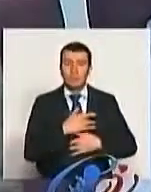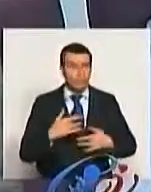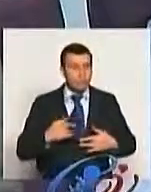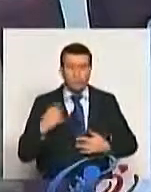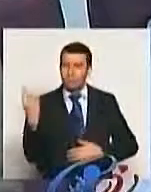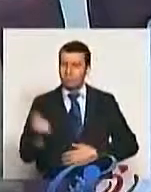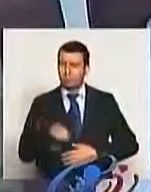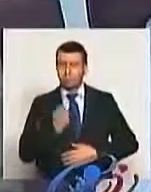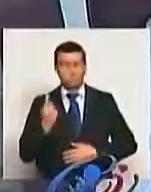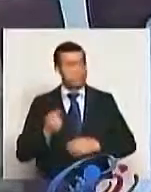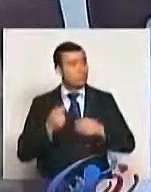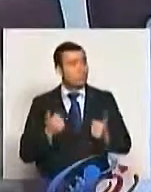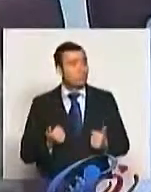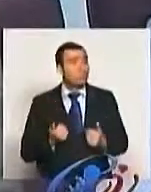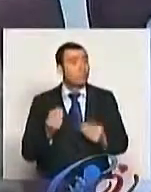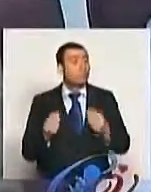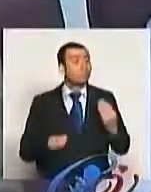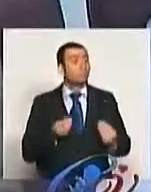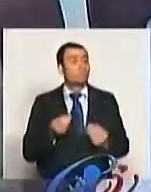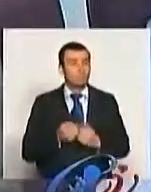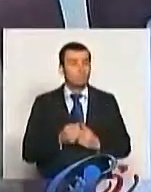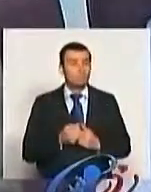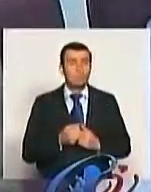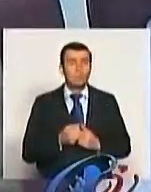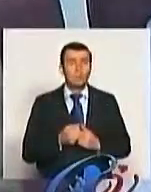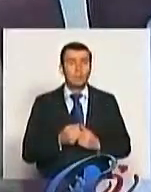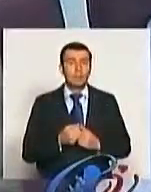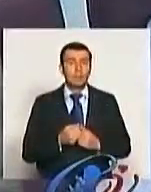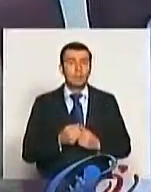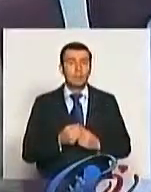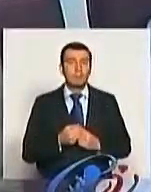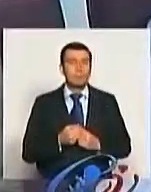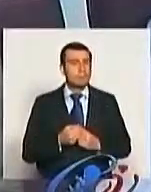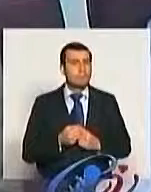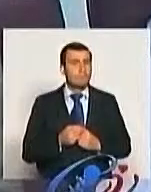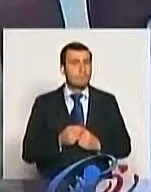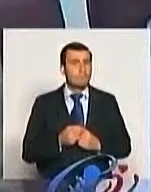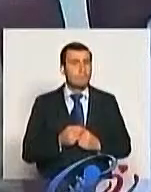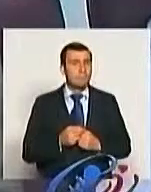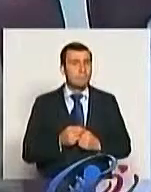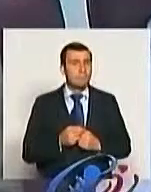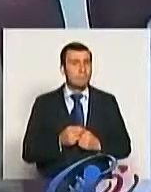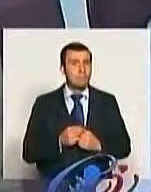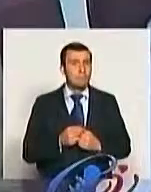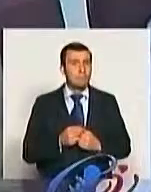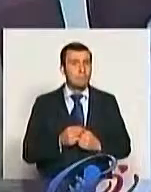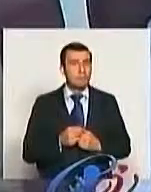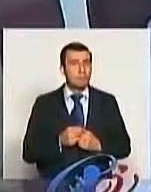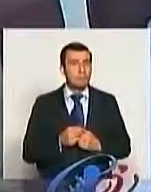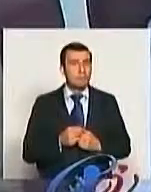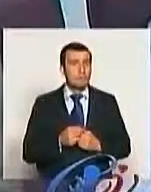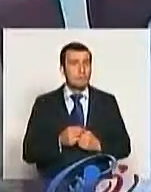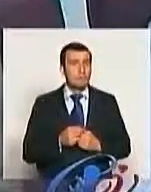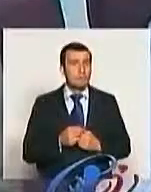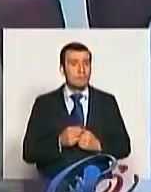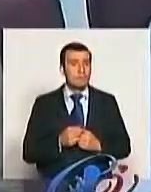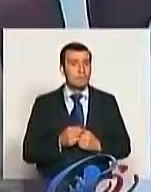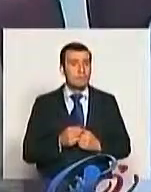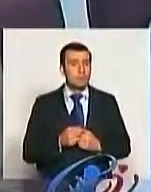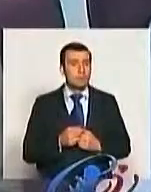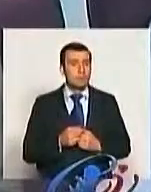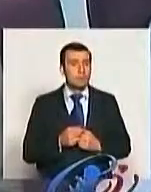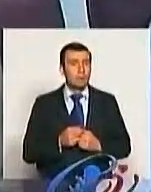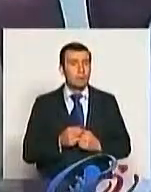bien. La otra es que yo también he sufrido de cambiar. Pues, los médicos por lo regular van a tener clotrimazol y yo me hice tratamiento, pero eso